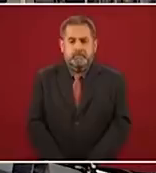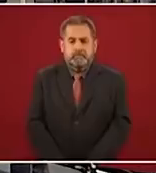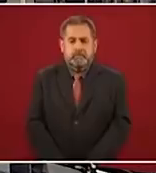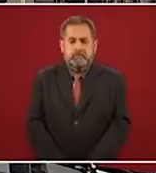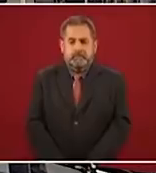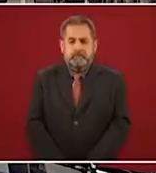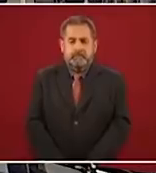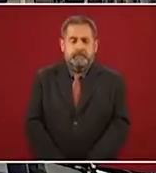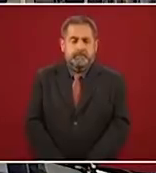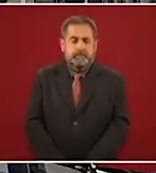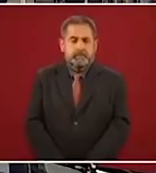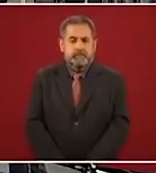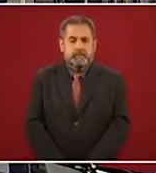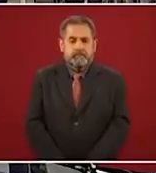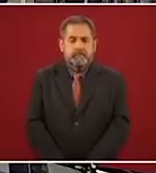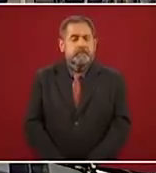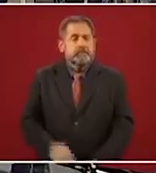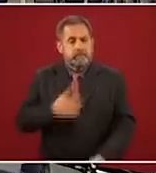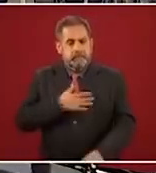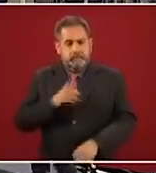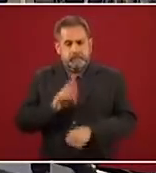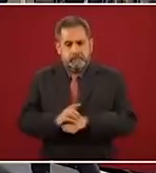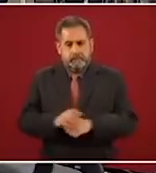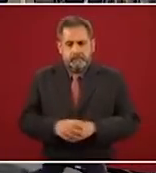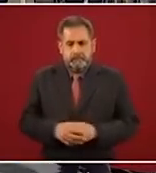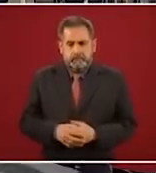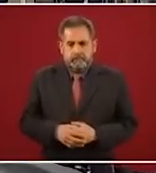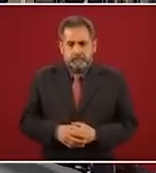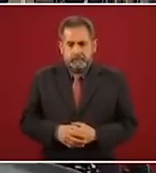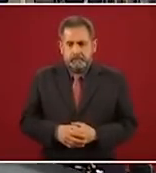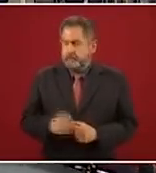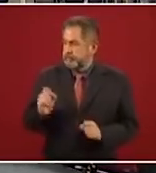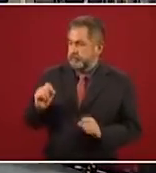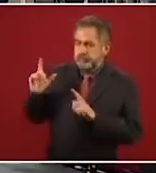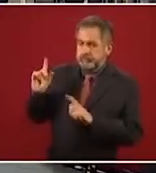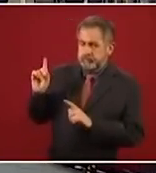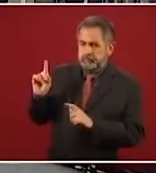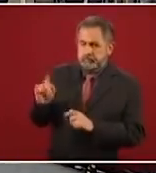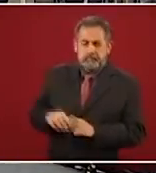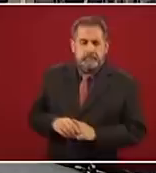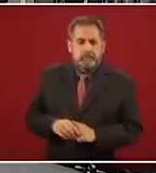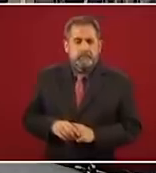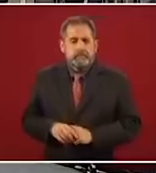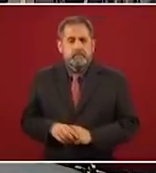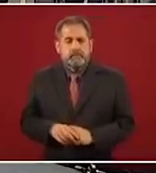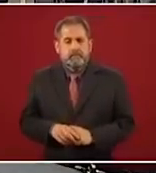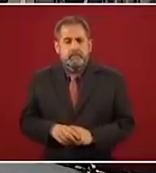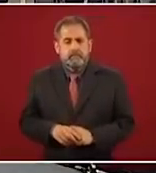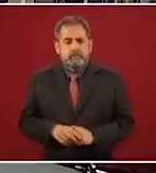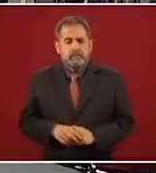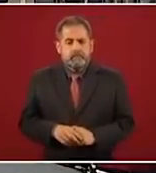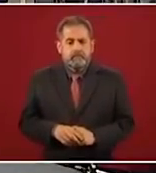del avión. Buenos días, señor. Ah, miren. Miren.